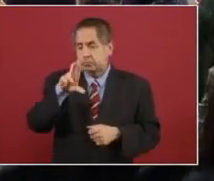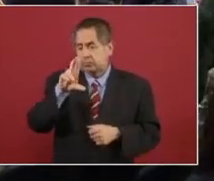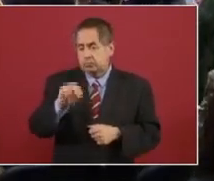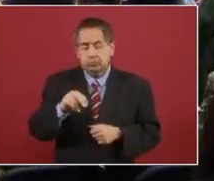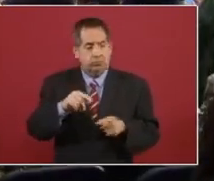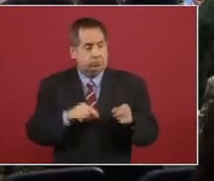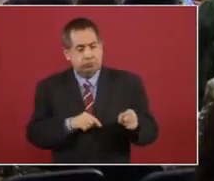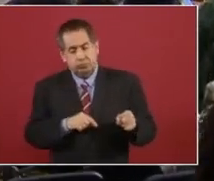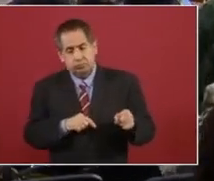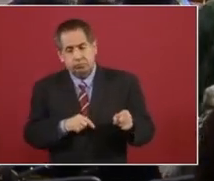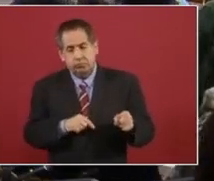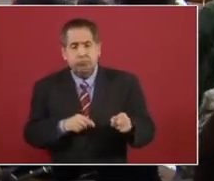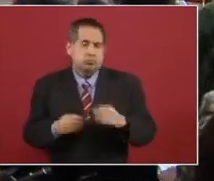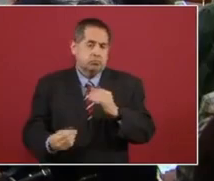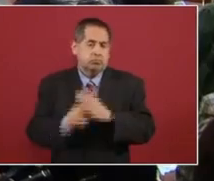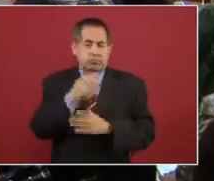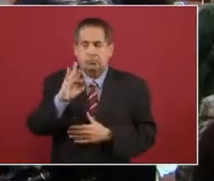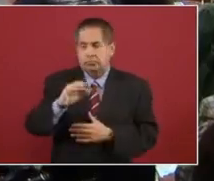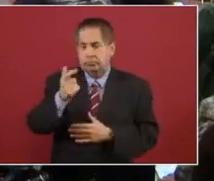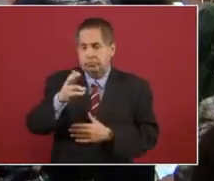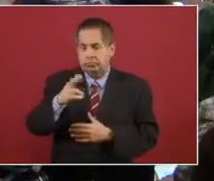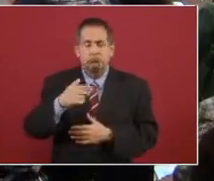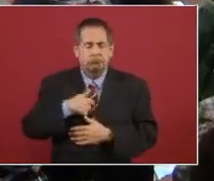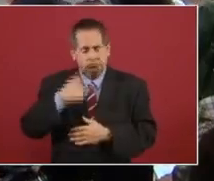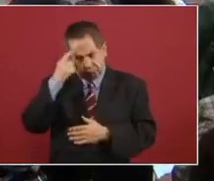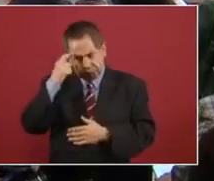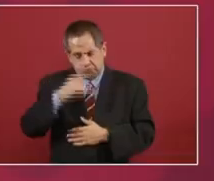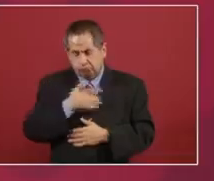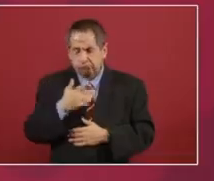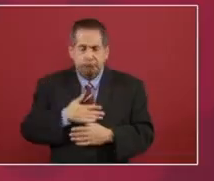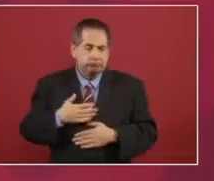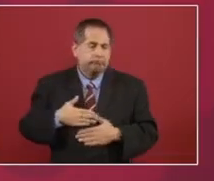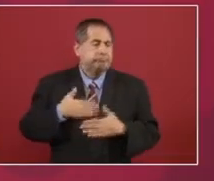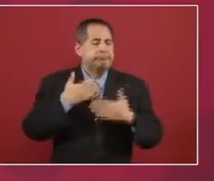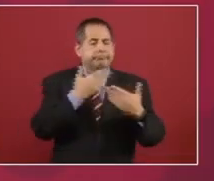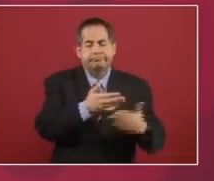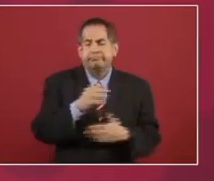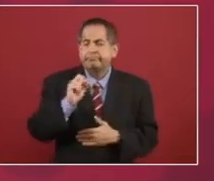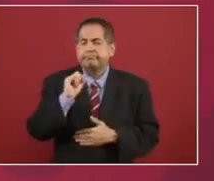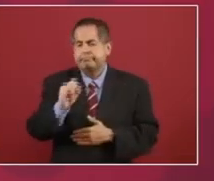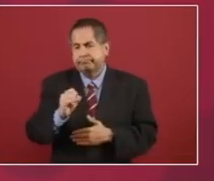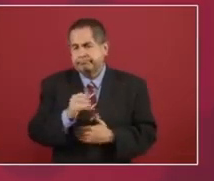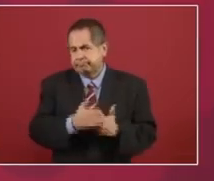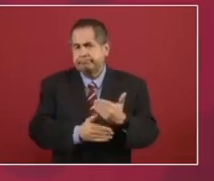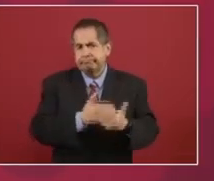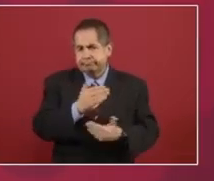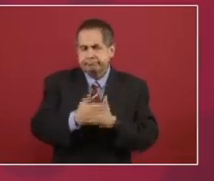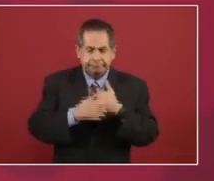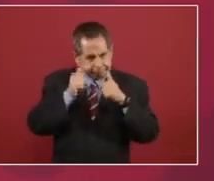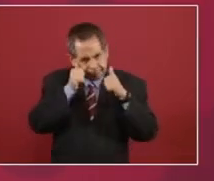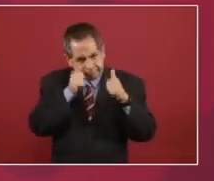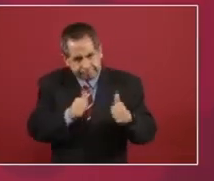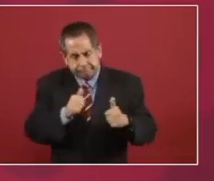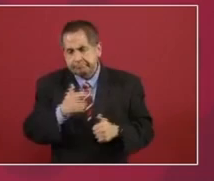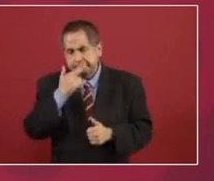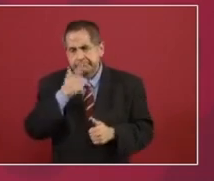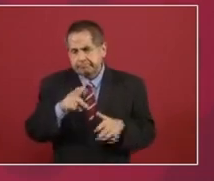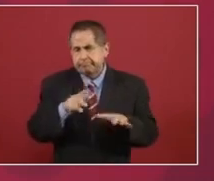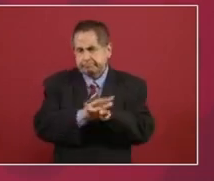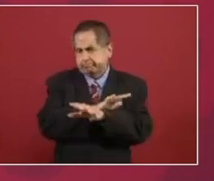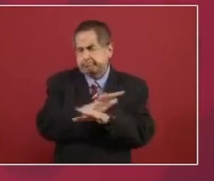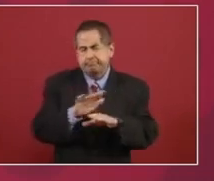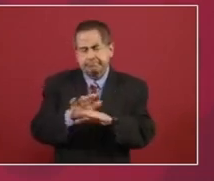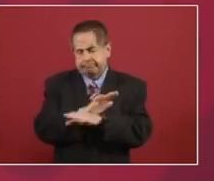el fiscal general, tengo confianza de que esto vaya